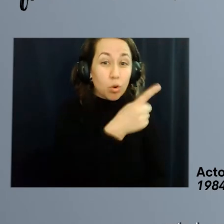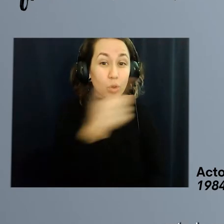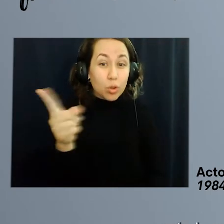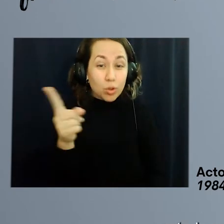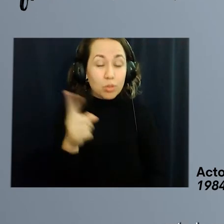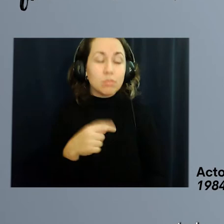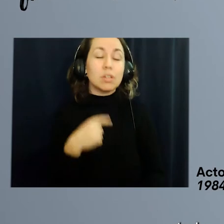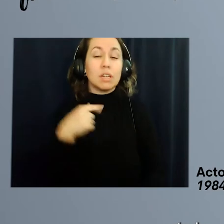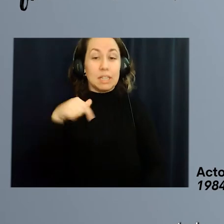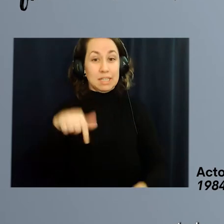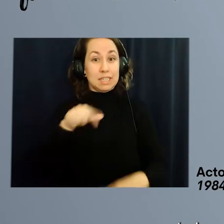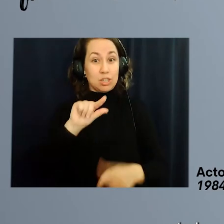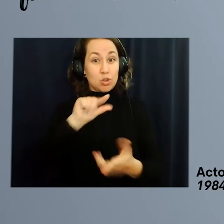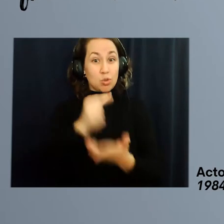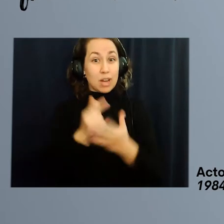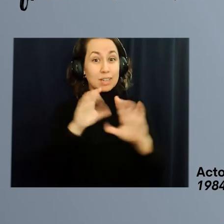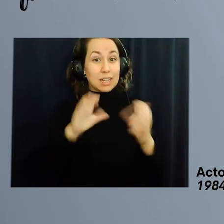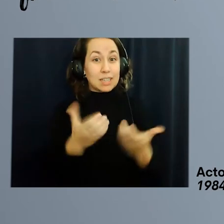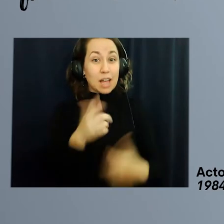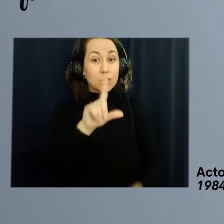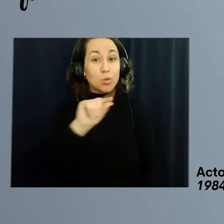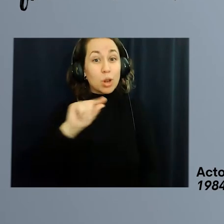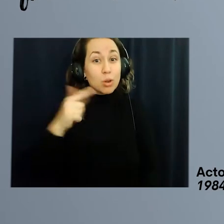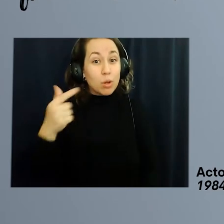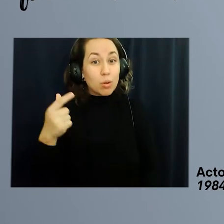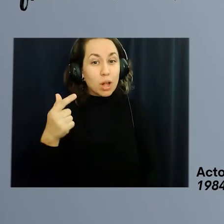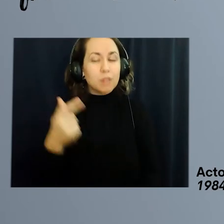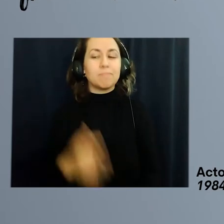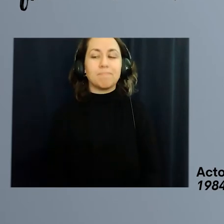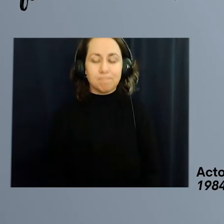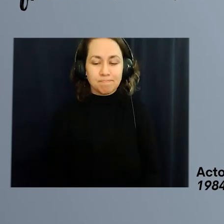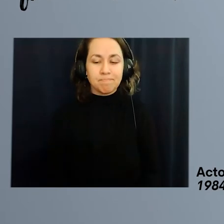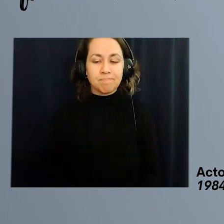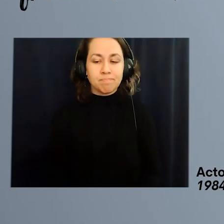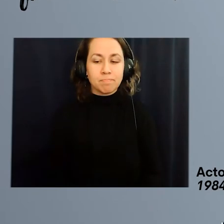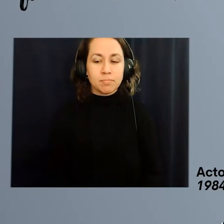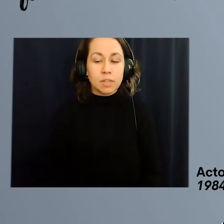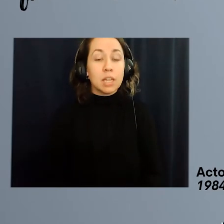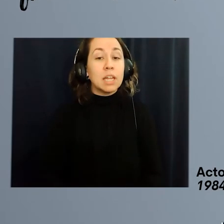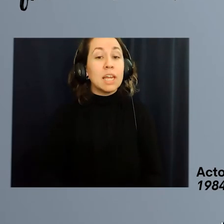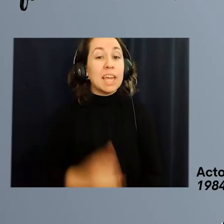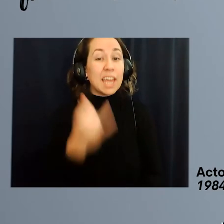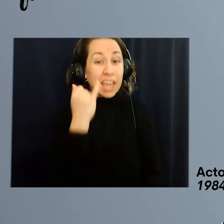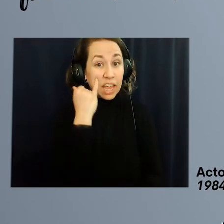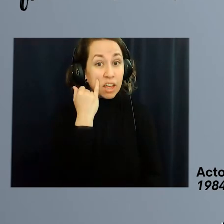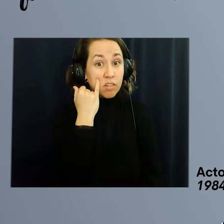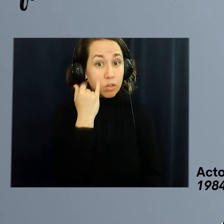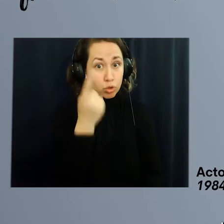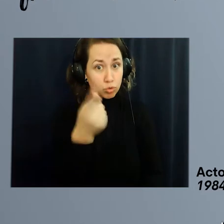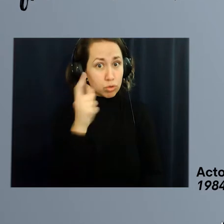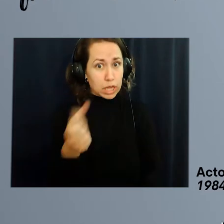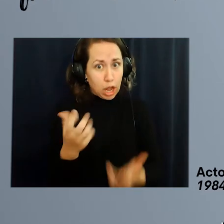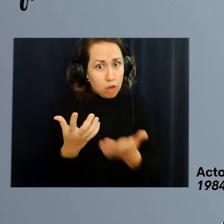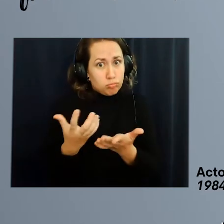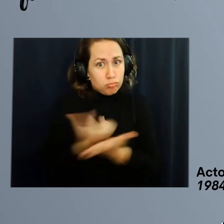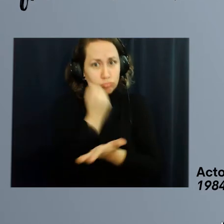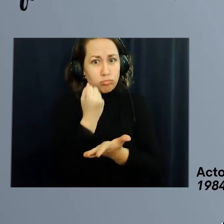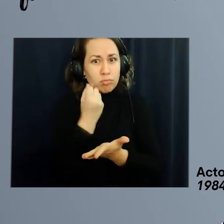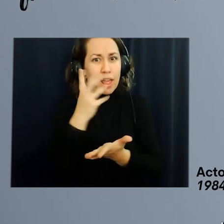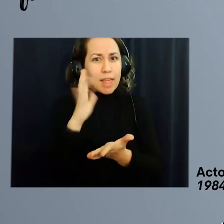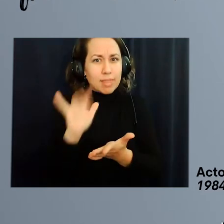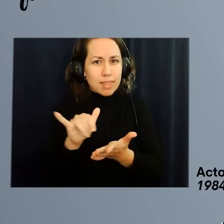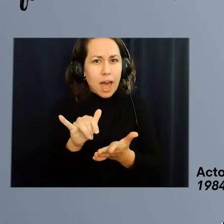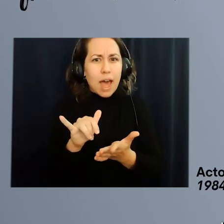el resto de tu vida, mi promesa para ti hoy es que todo lo que sueñes es posible y tú vas a